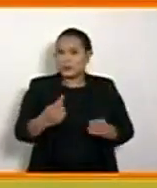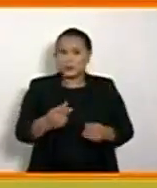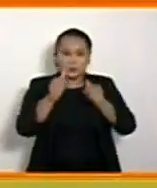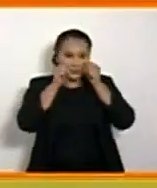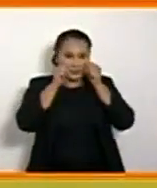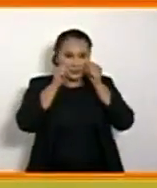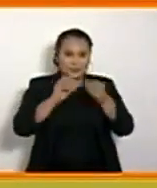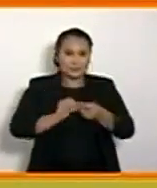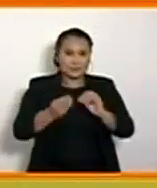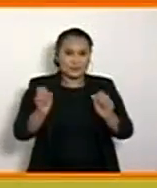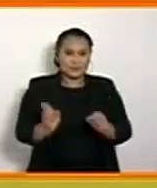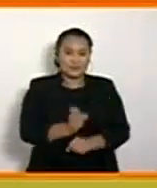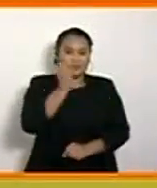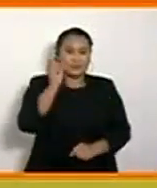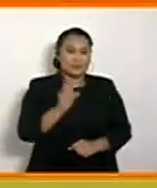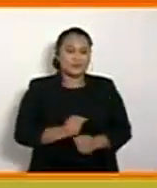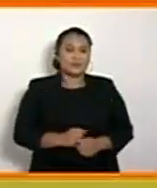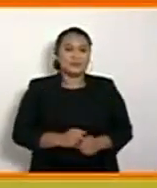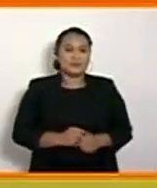para esta noche es...